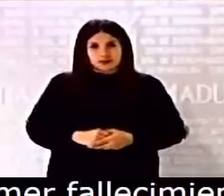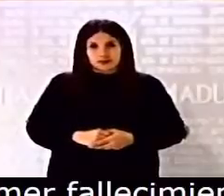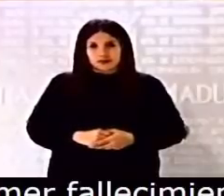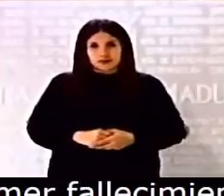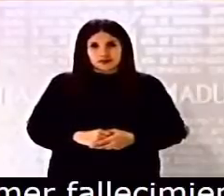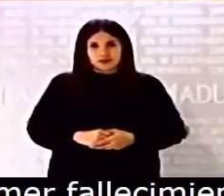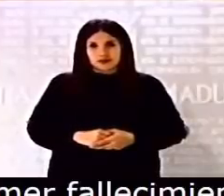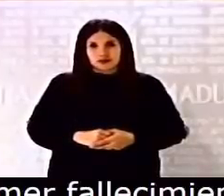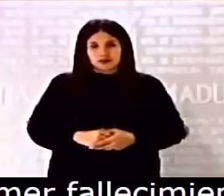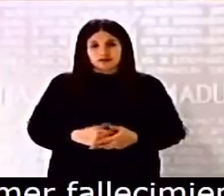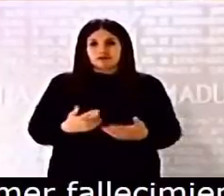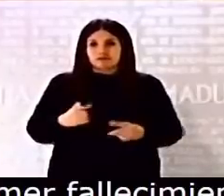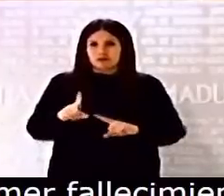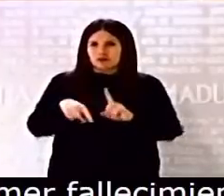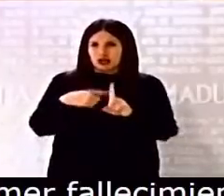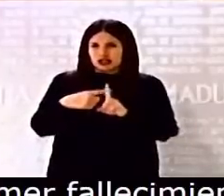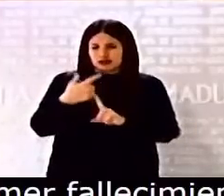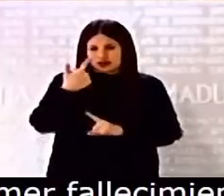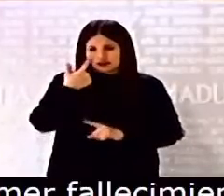Es más,